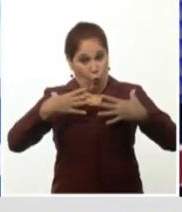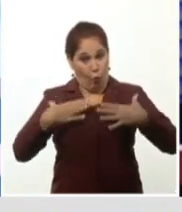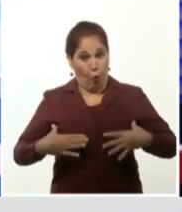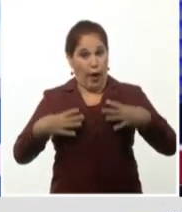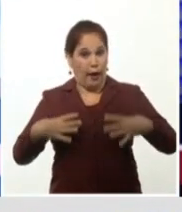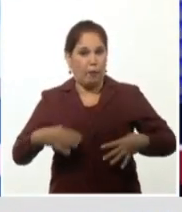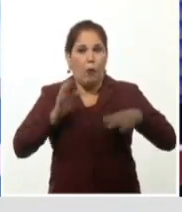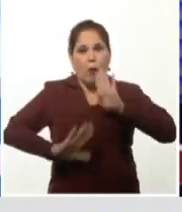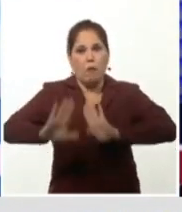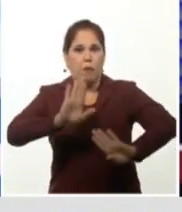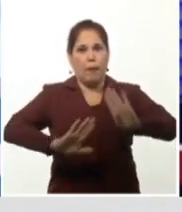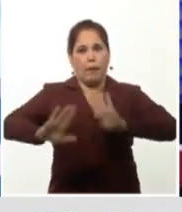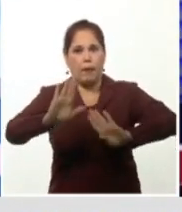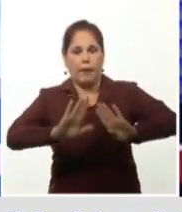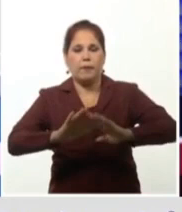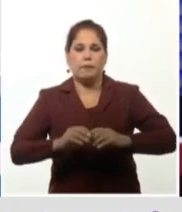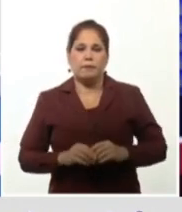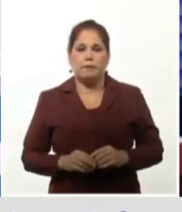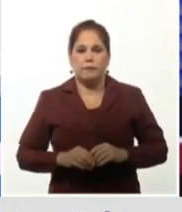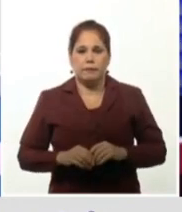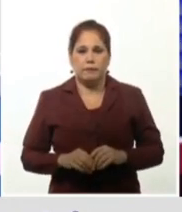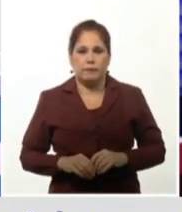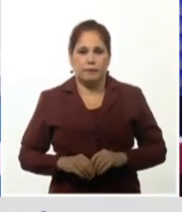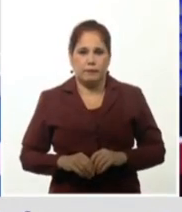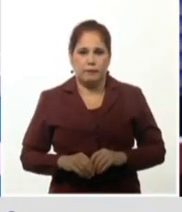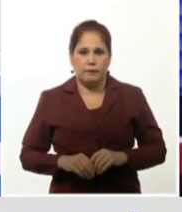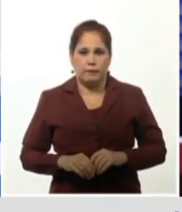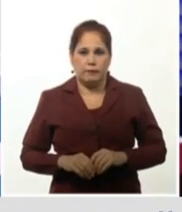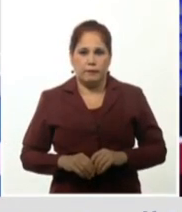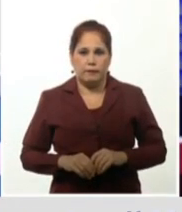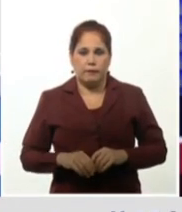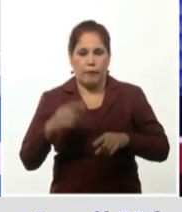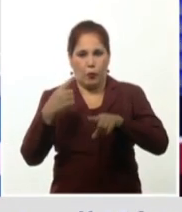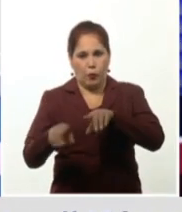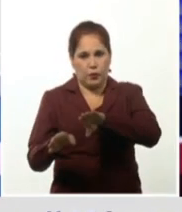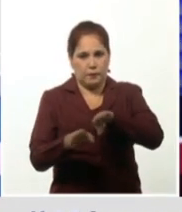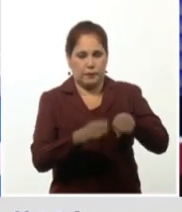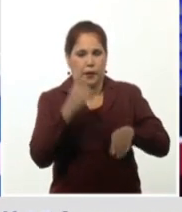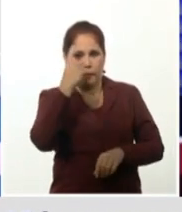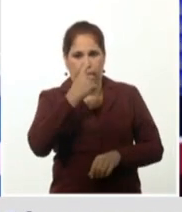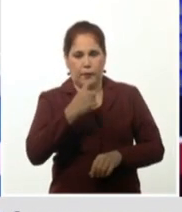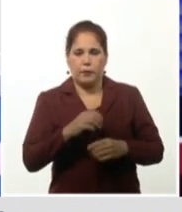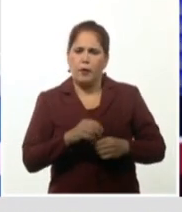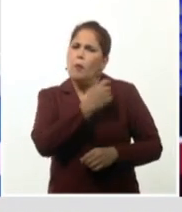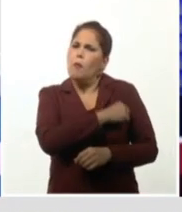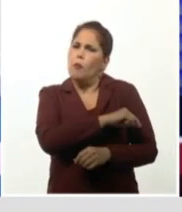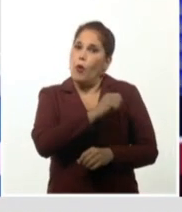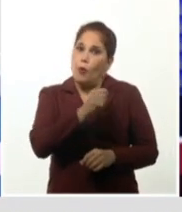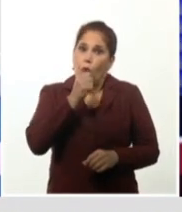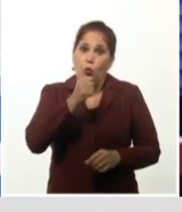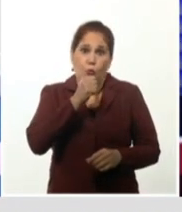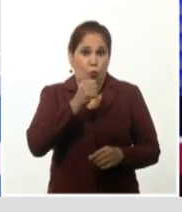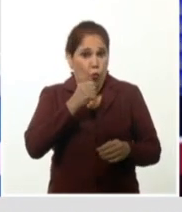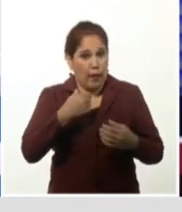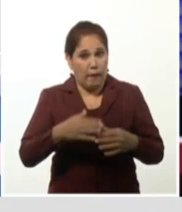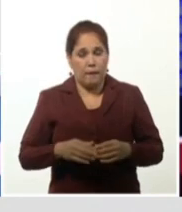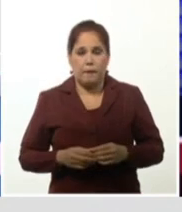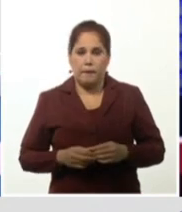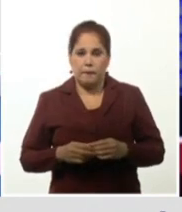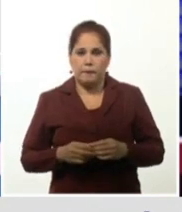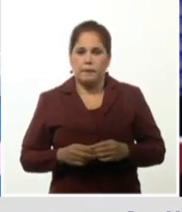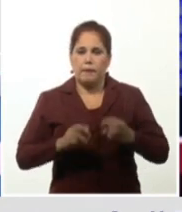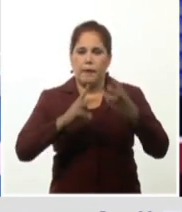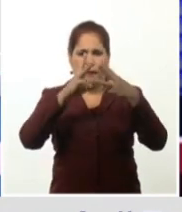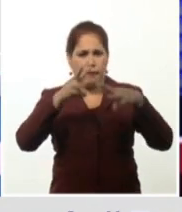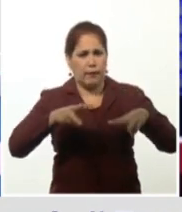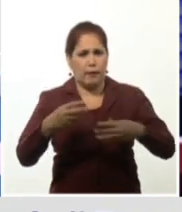se utilizan ambos términos. Claro. Ahora, doctora, una de las preguntas que más la población nos hace llegar en